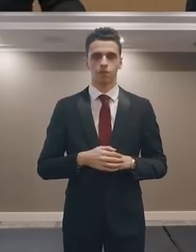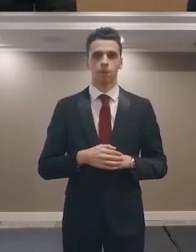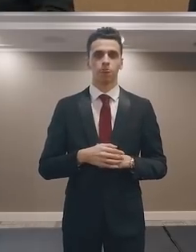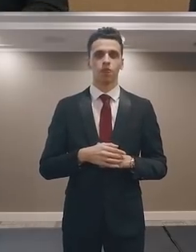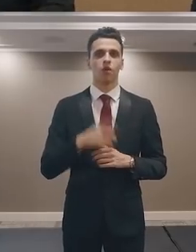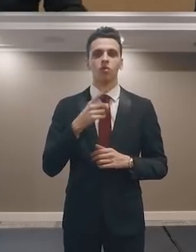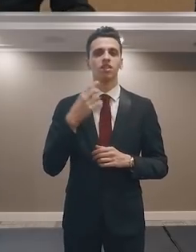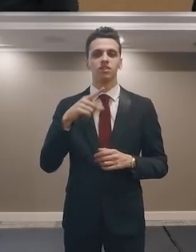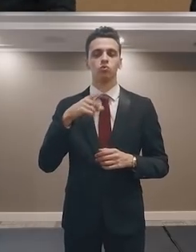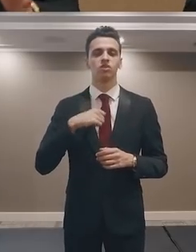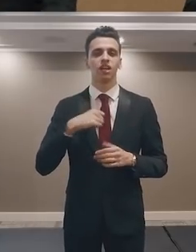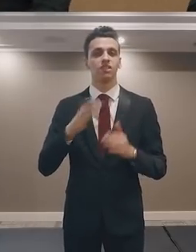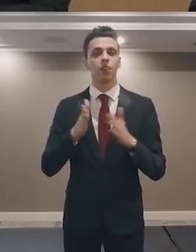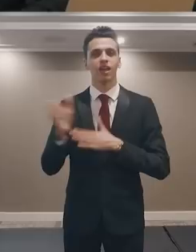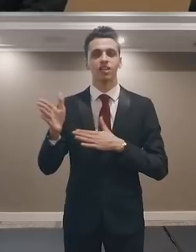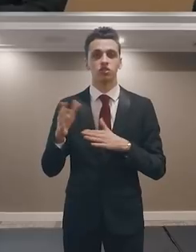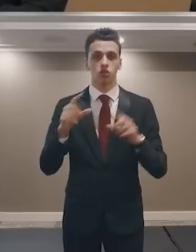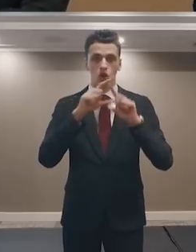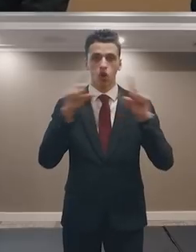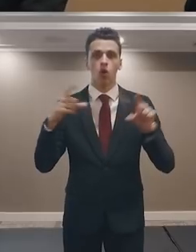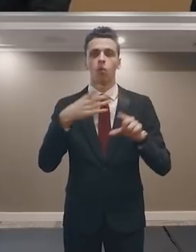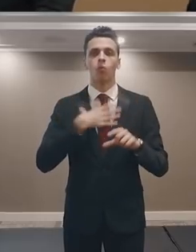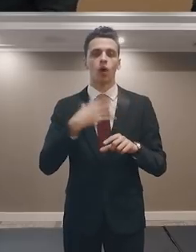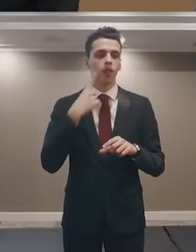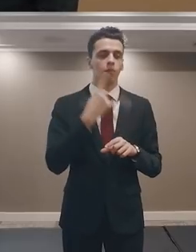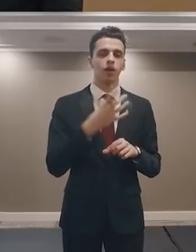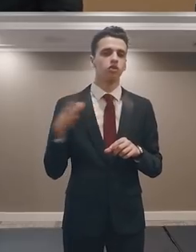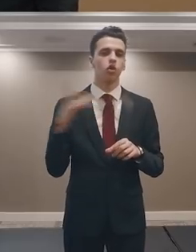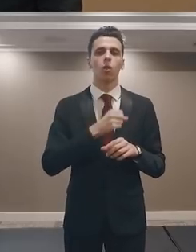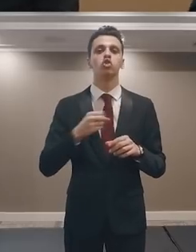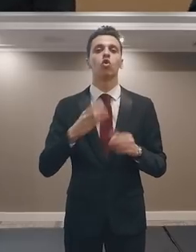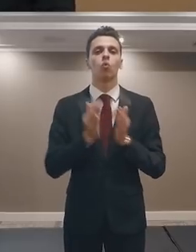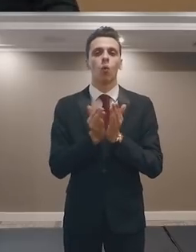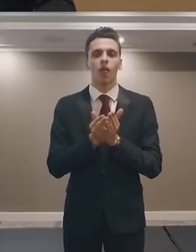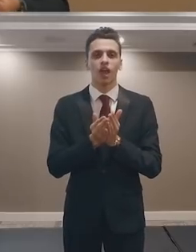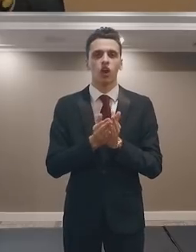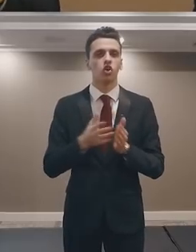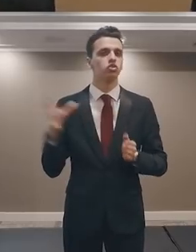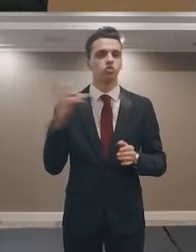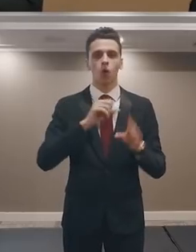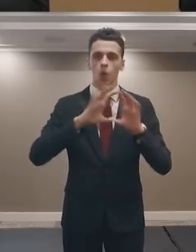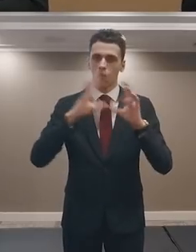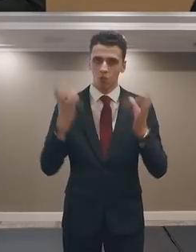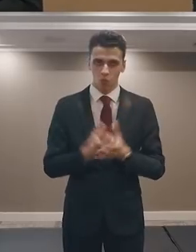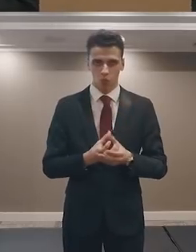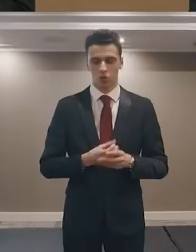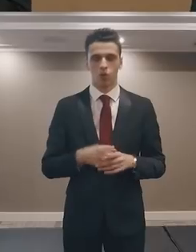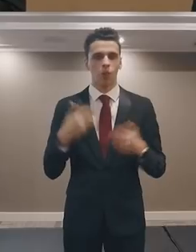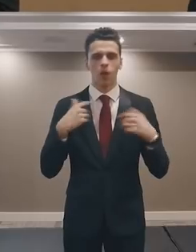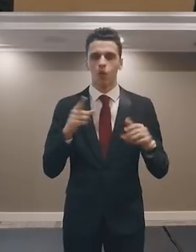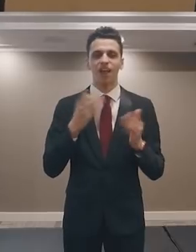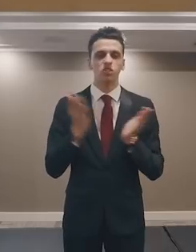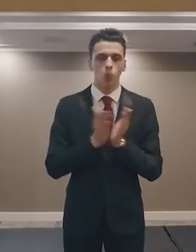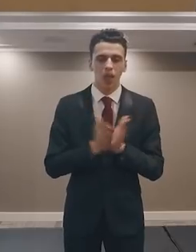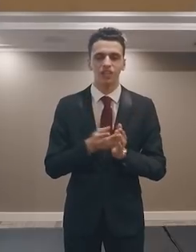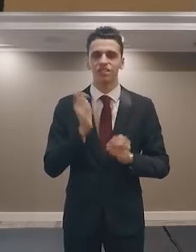destino cualquier ruta en cualquier mes del año da igual que seas empleado igual que ser estudiante o igual que seas dueño de negocio todo